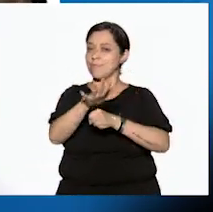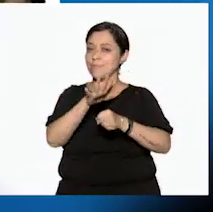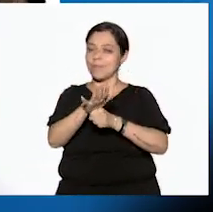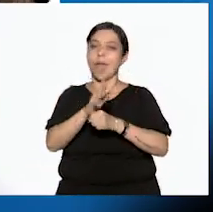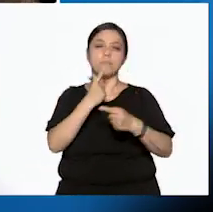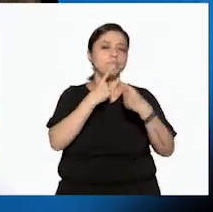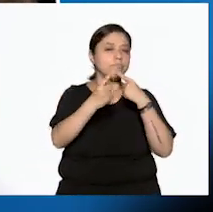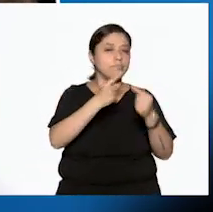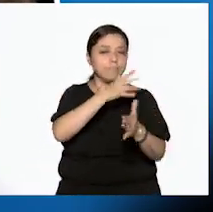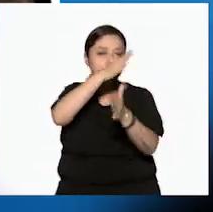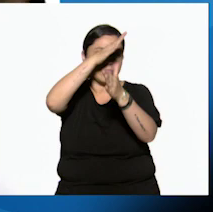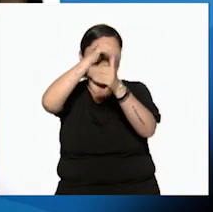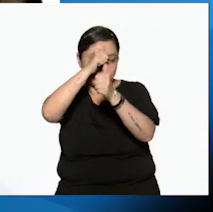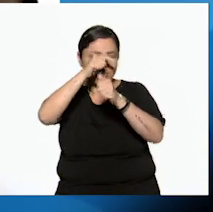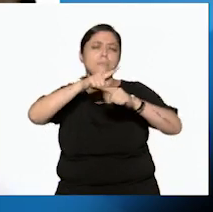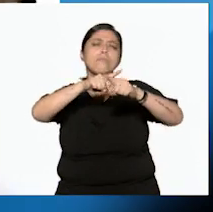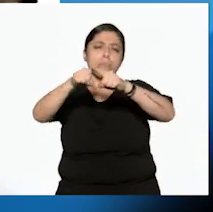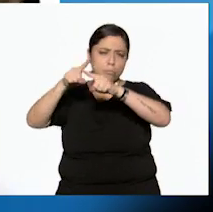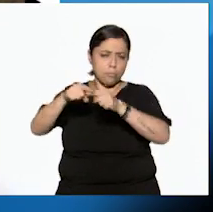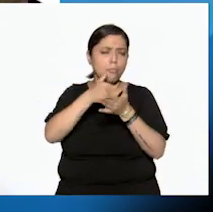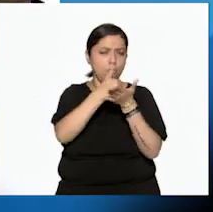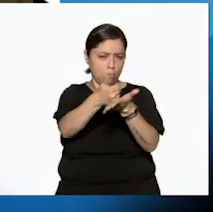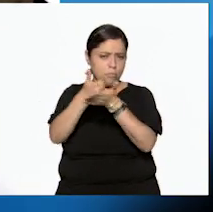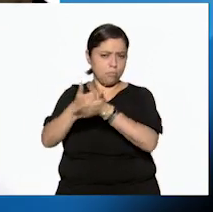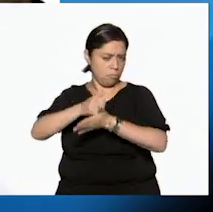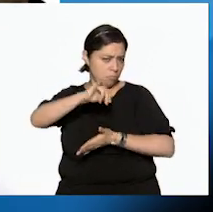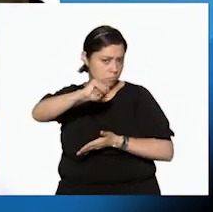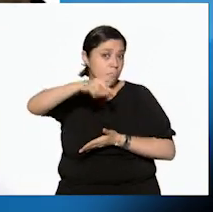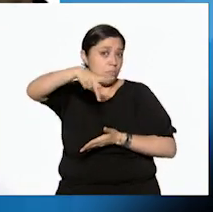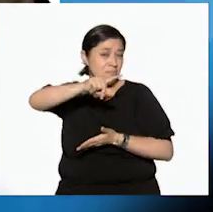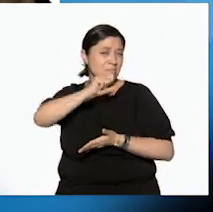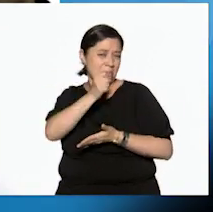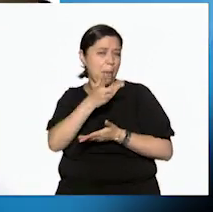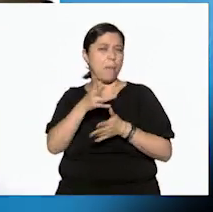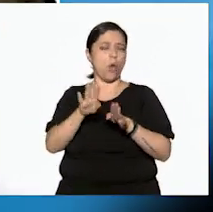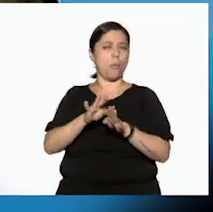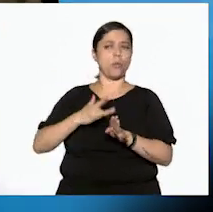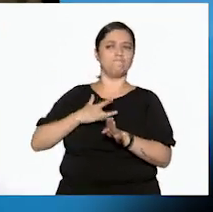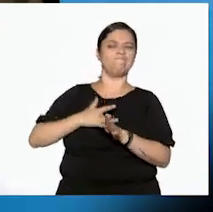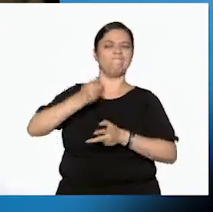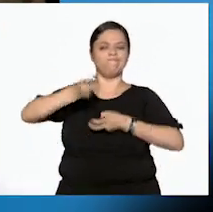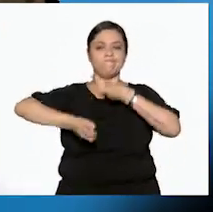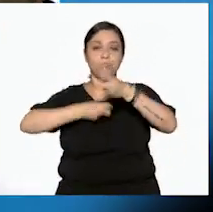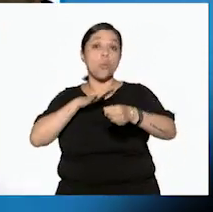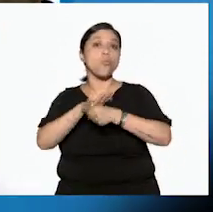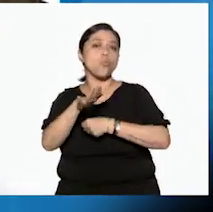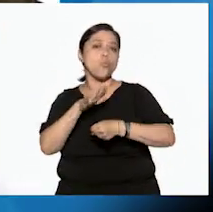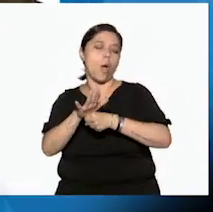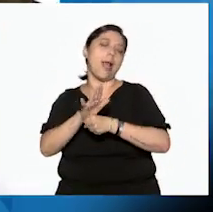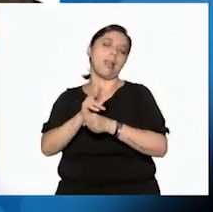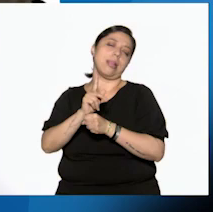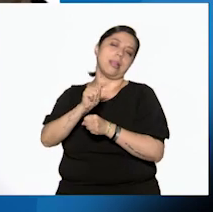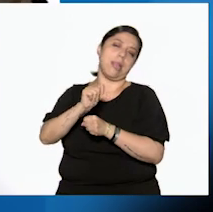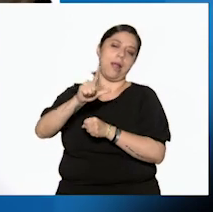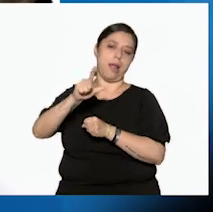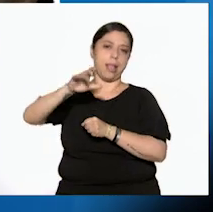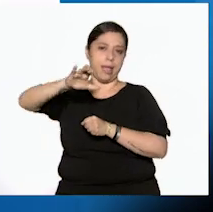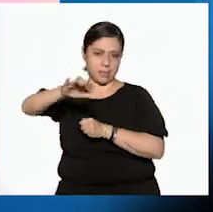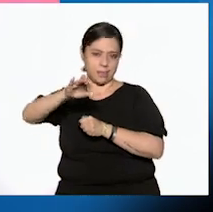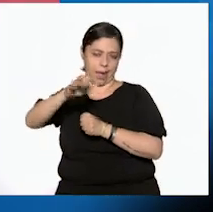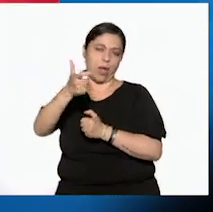un tratado que, si bien ha traído múltiples beneficios al país, también ha sido duramente criticado. Se trata, por supuesto, del Tratado de Libre